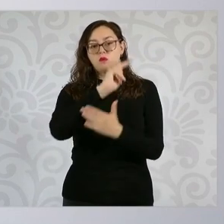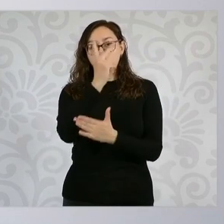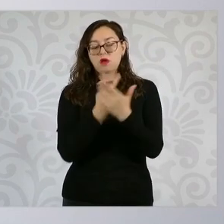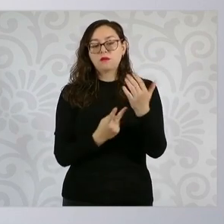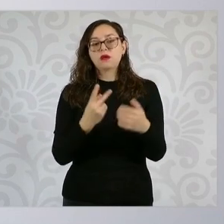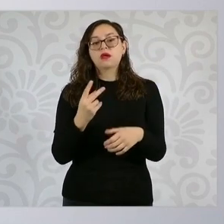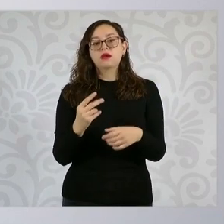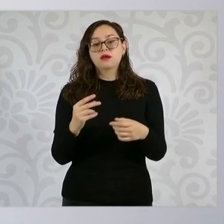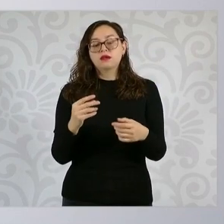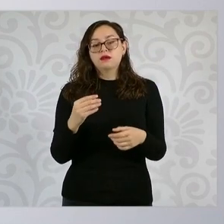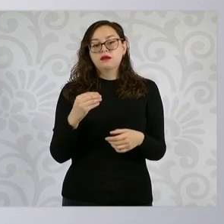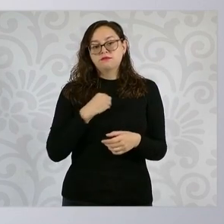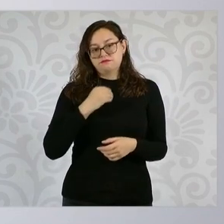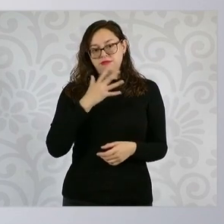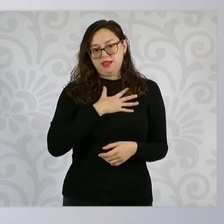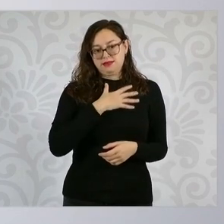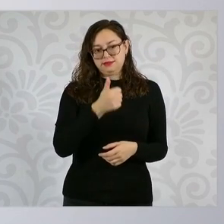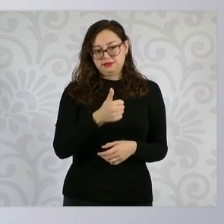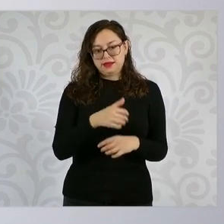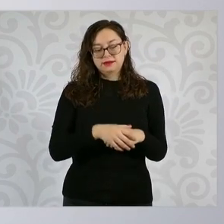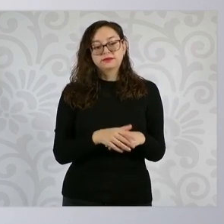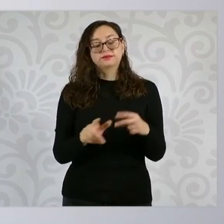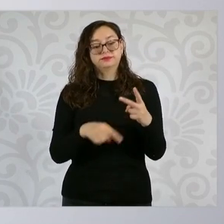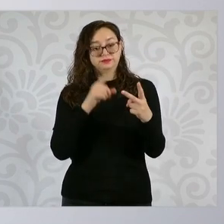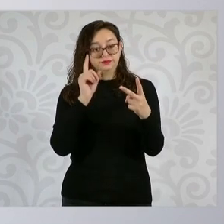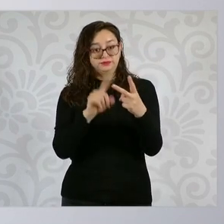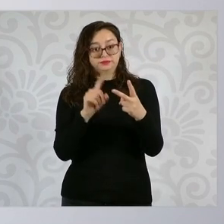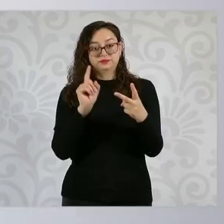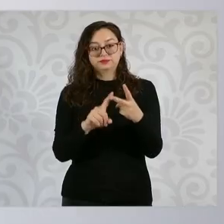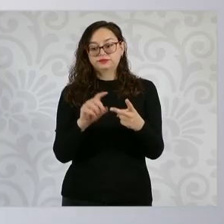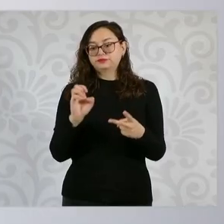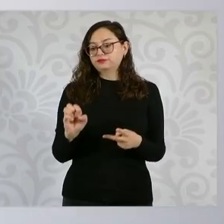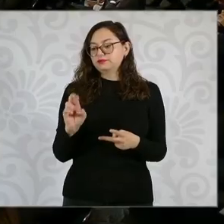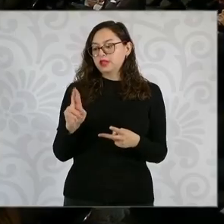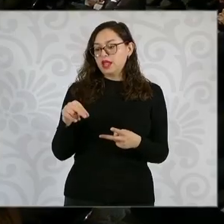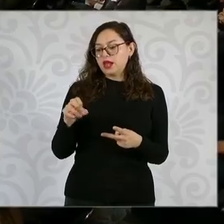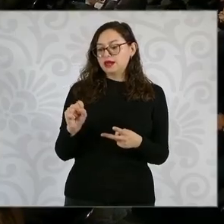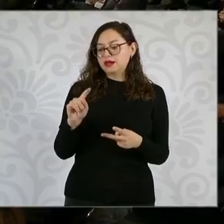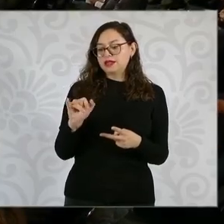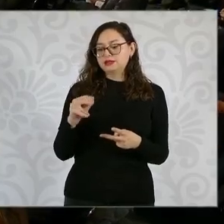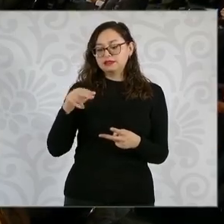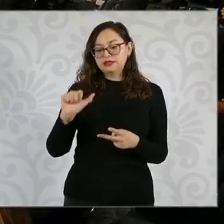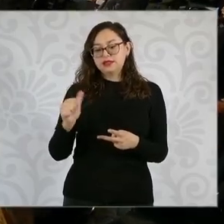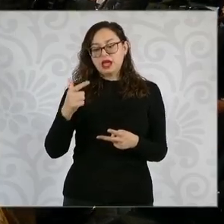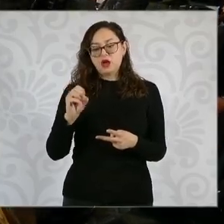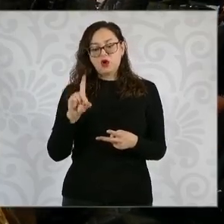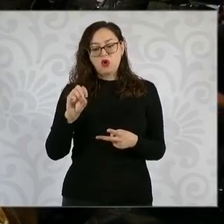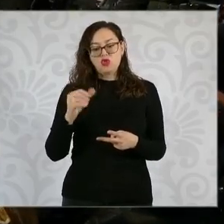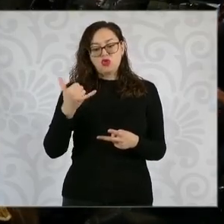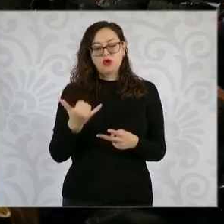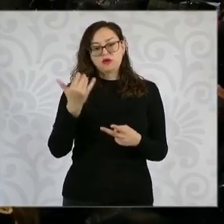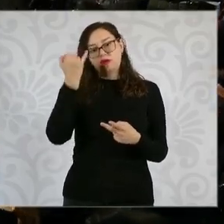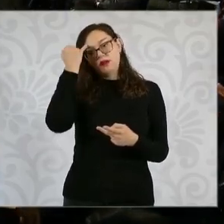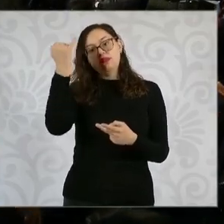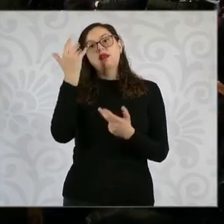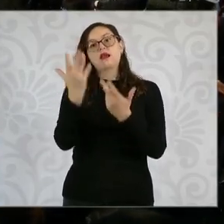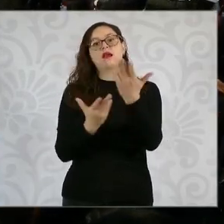eso. Después, Ernestina Godoy va a presentar una iniciativa que estamos enviando el día de